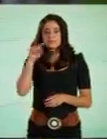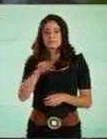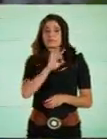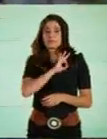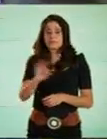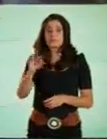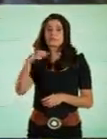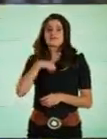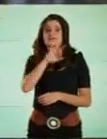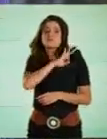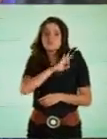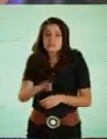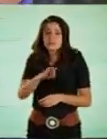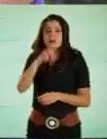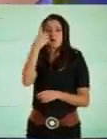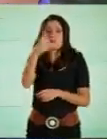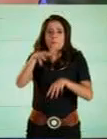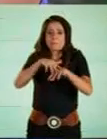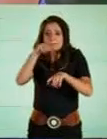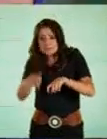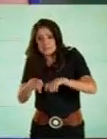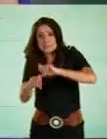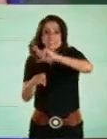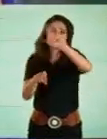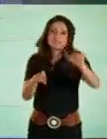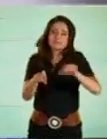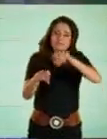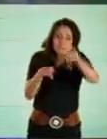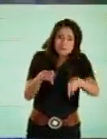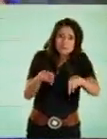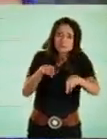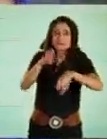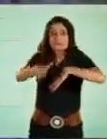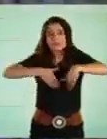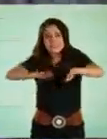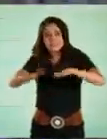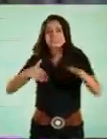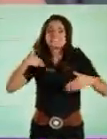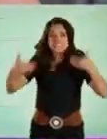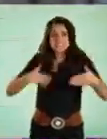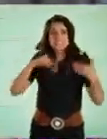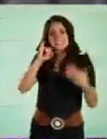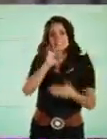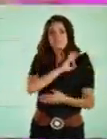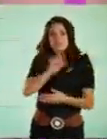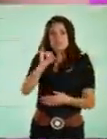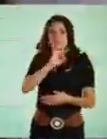Patinar es divertido.